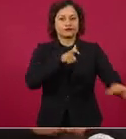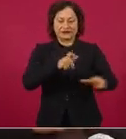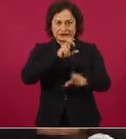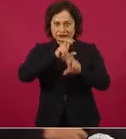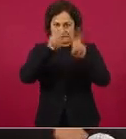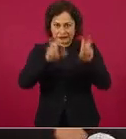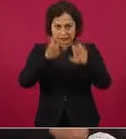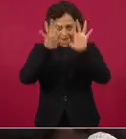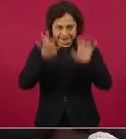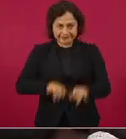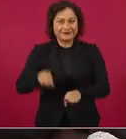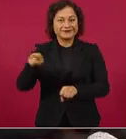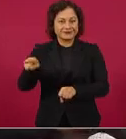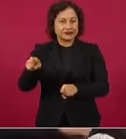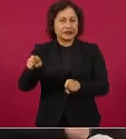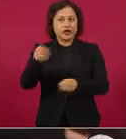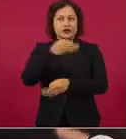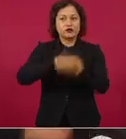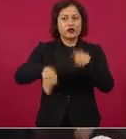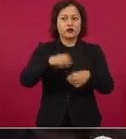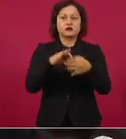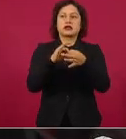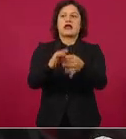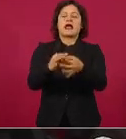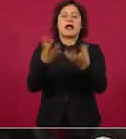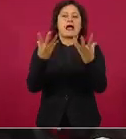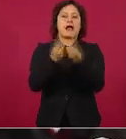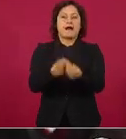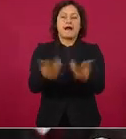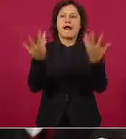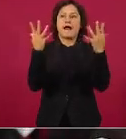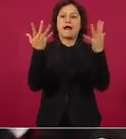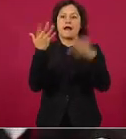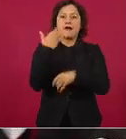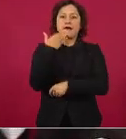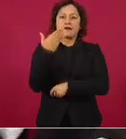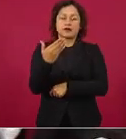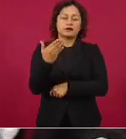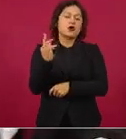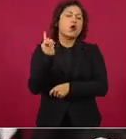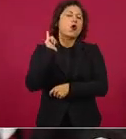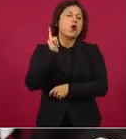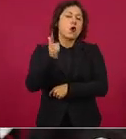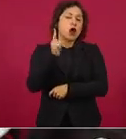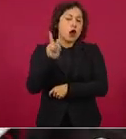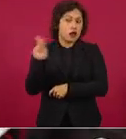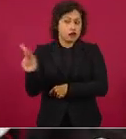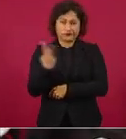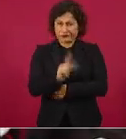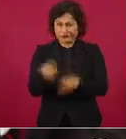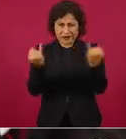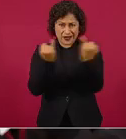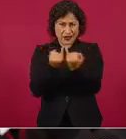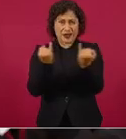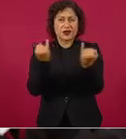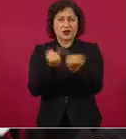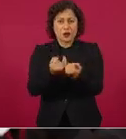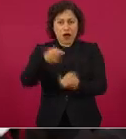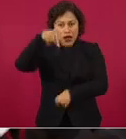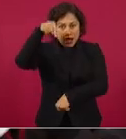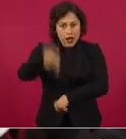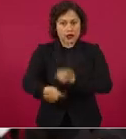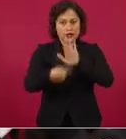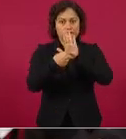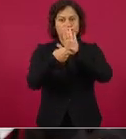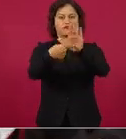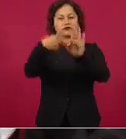unió a todos, ojalá y aquí también fuera un foro que es tan importante para destacar a todos los